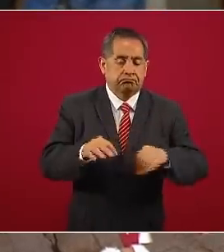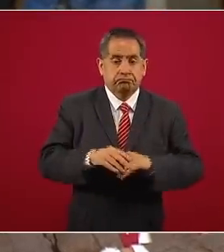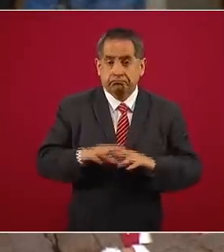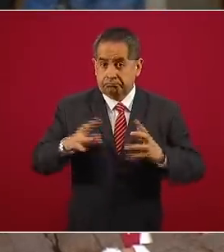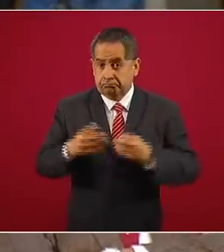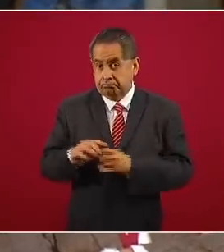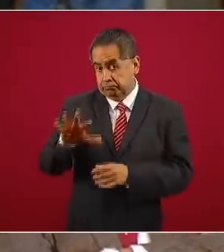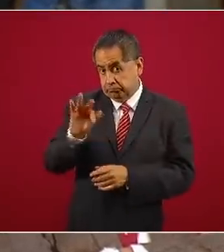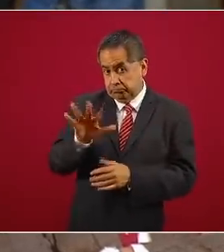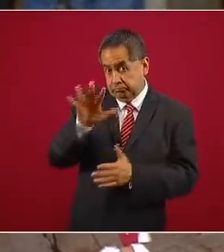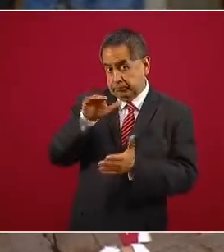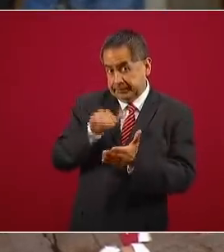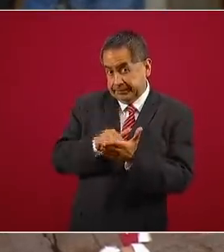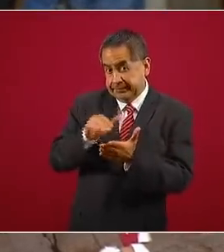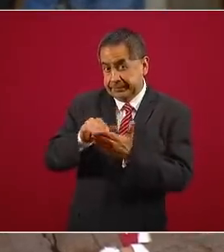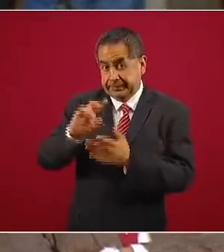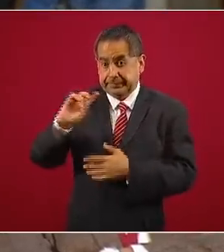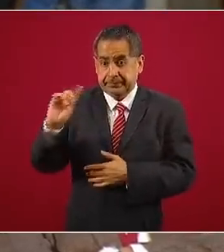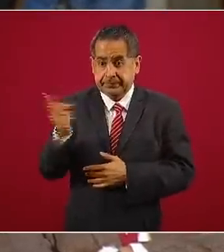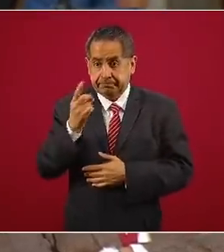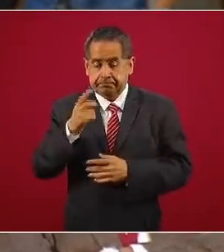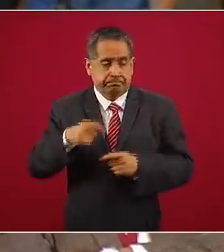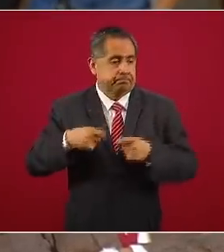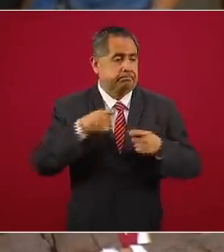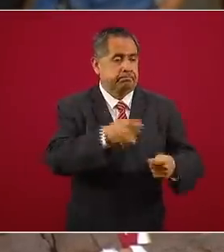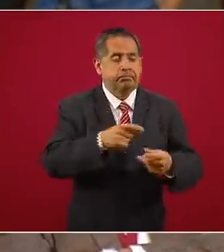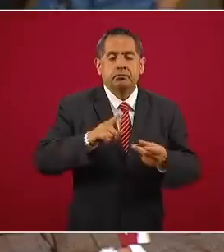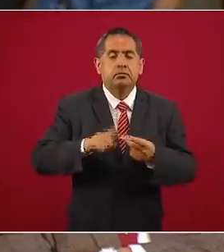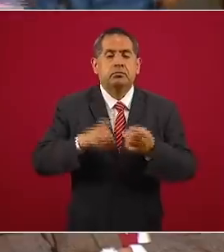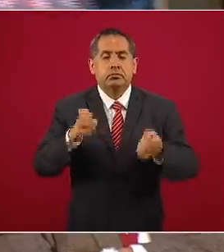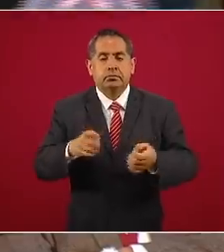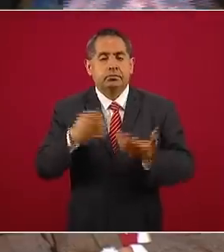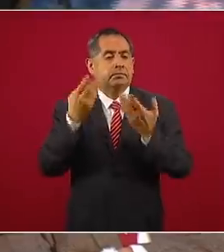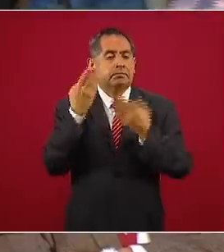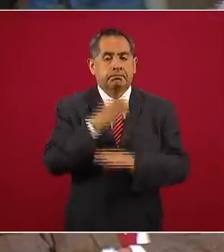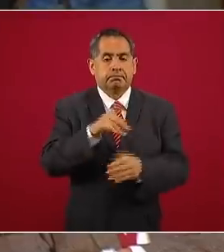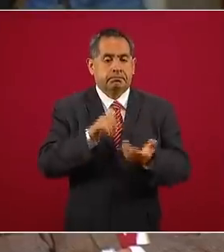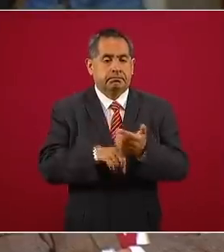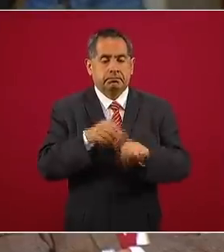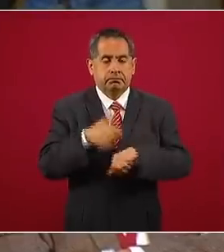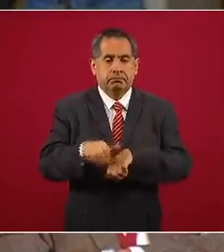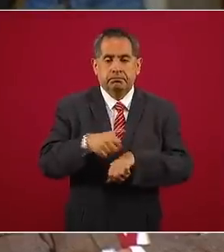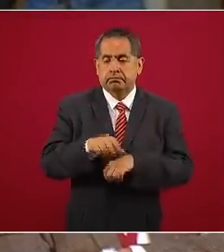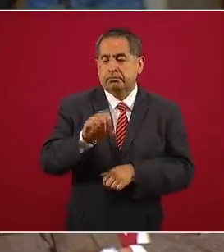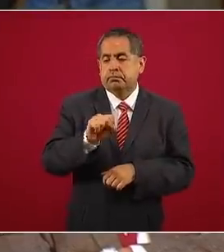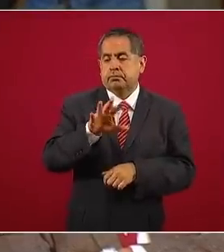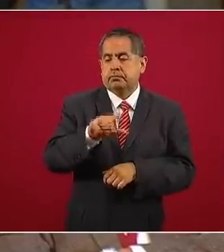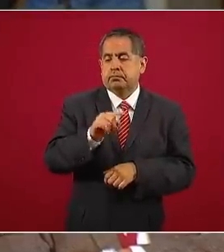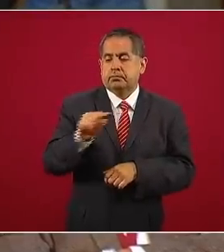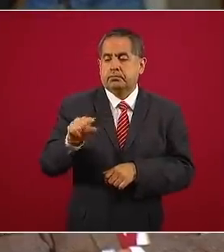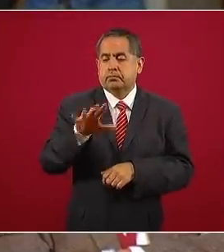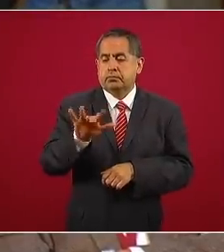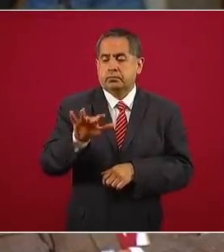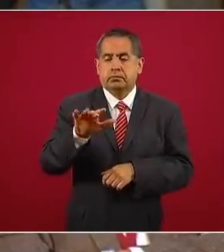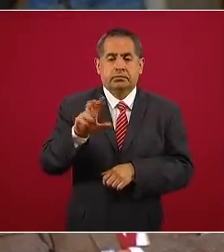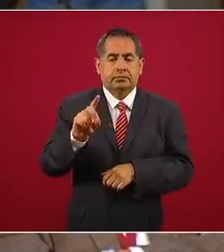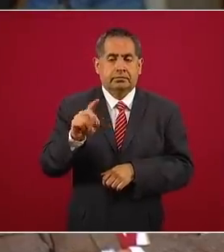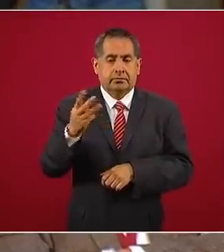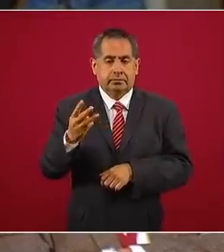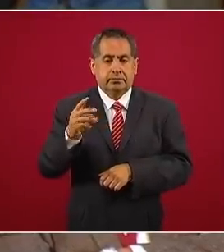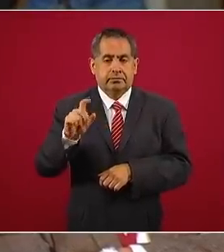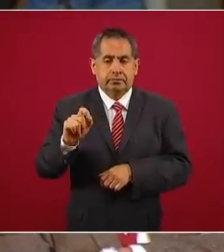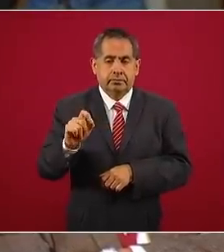45 millones de dólares presidente están en la cuenta bancaria 65 guión 50 33